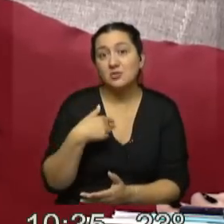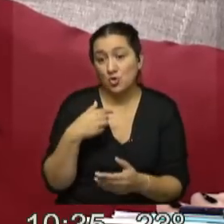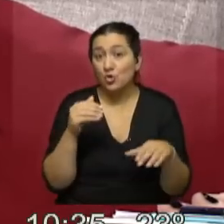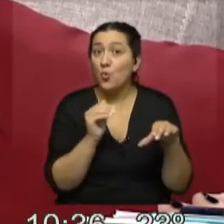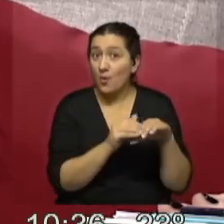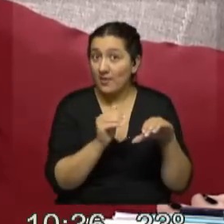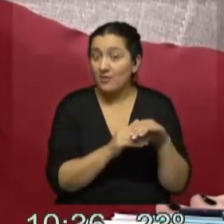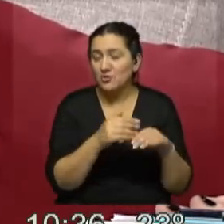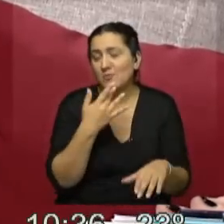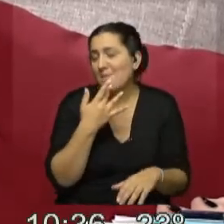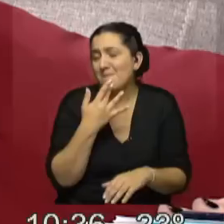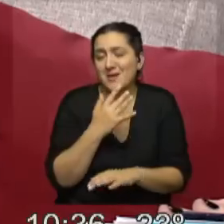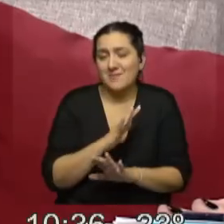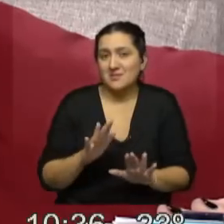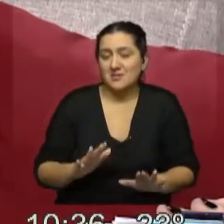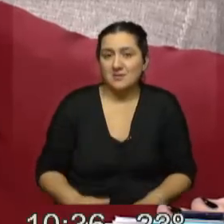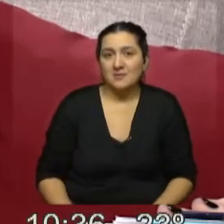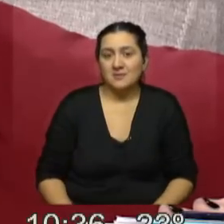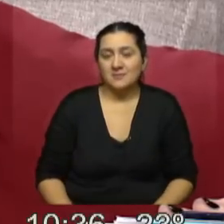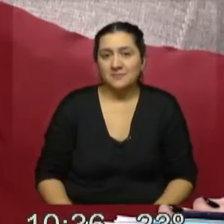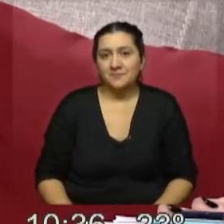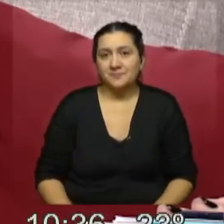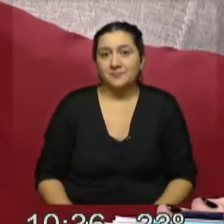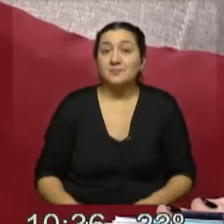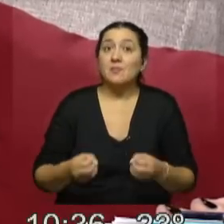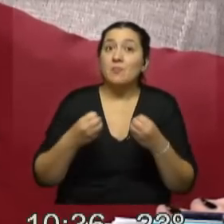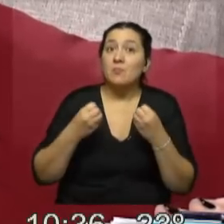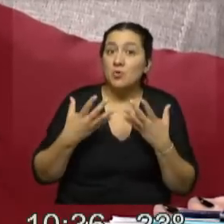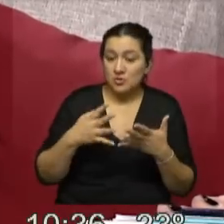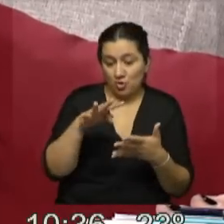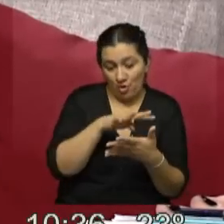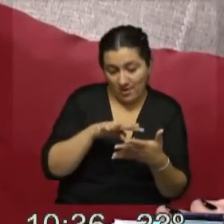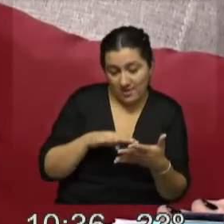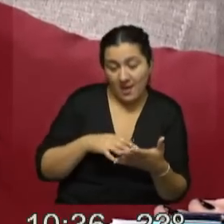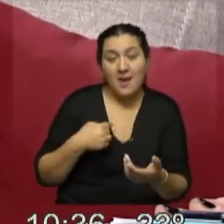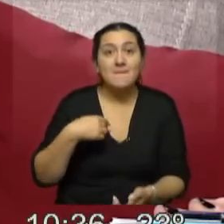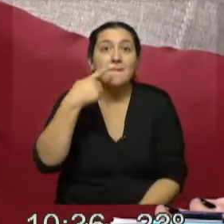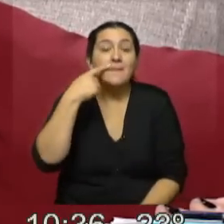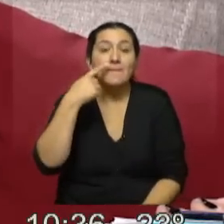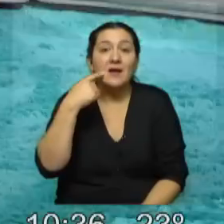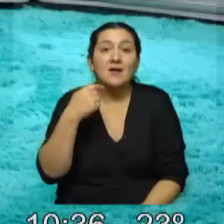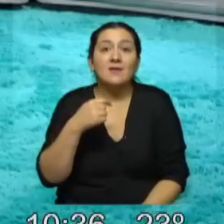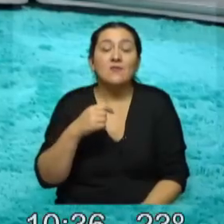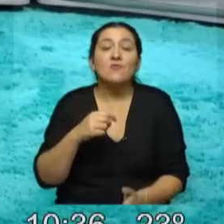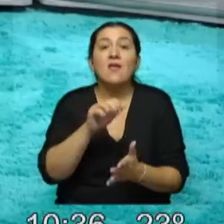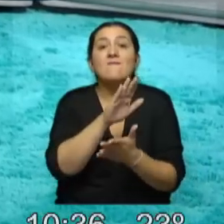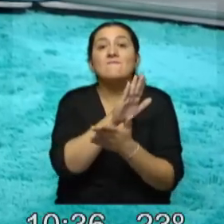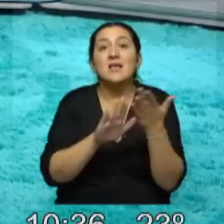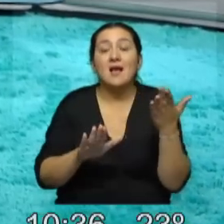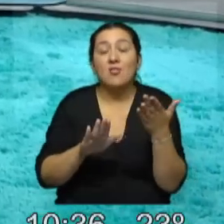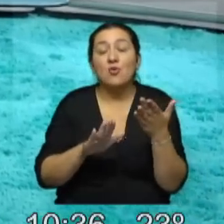una maravilla una maravilla y por eso lo leía y mi papá había estado ubicado en París